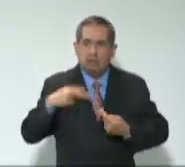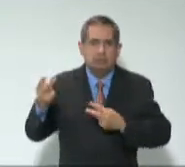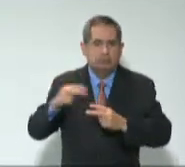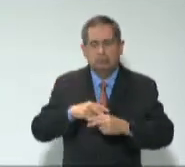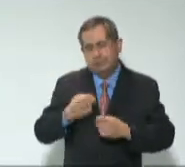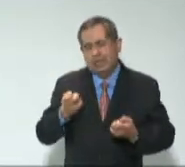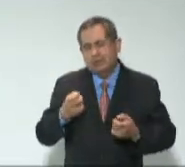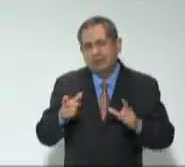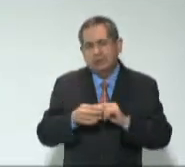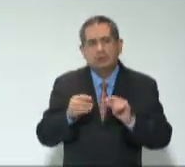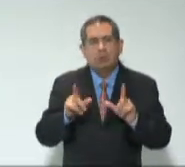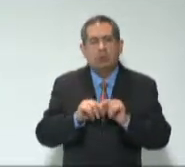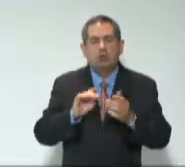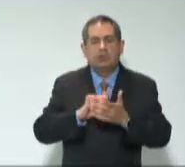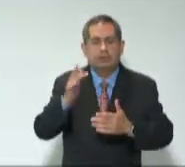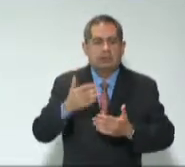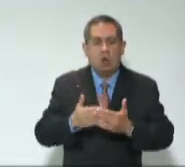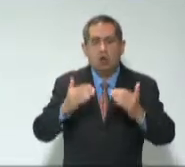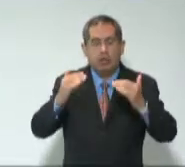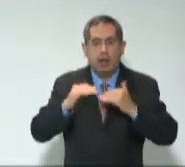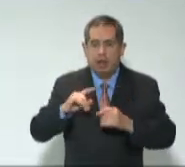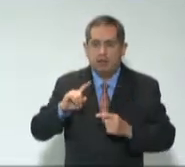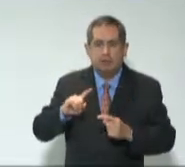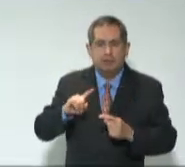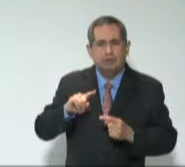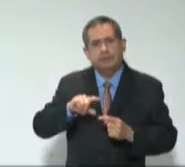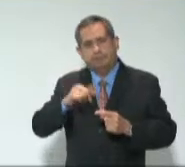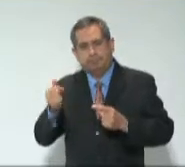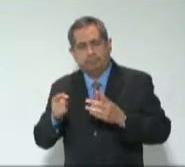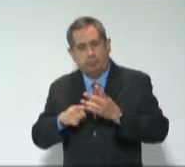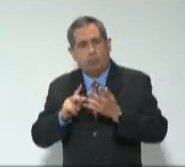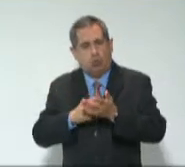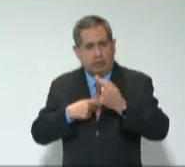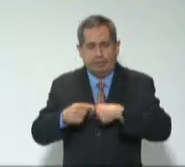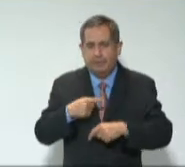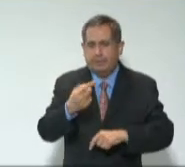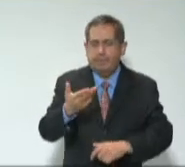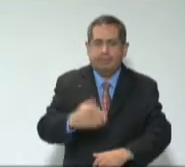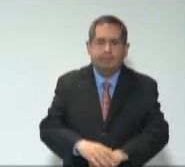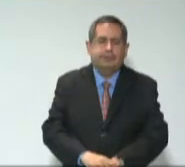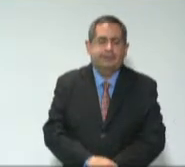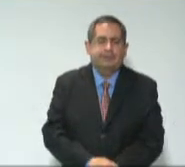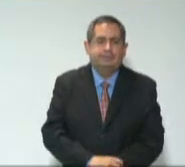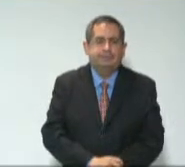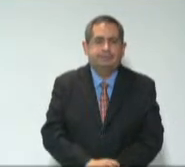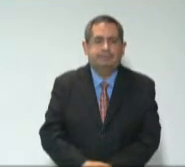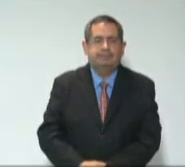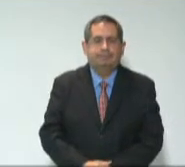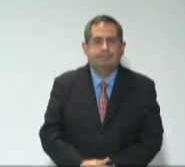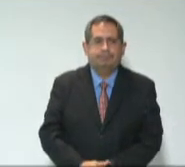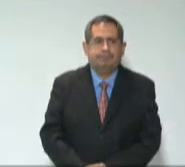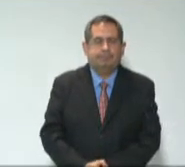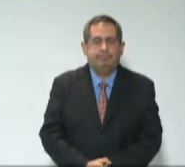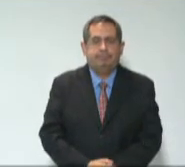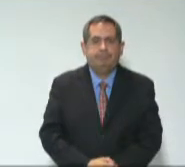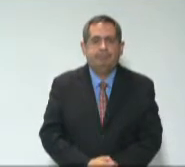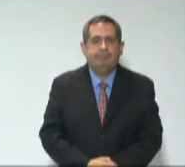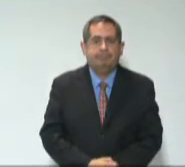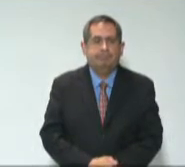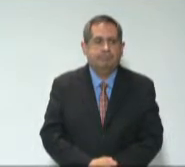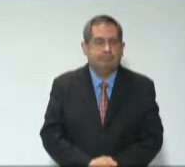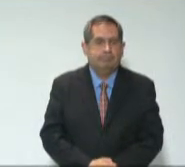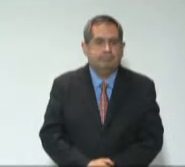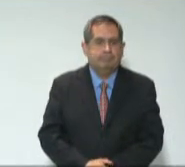Muchas gracias y ahorita nos escuchamos en tu siguiente intervención eh Muy bien pues